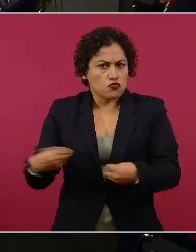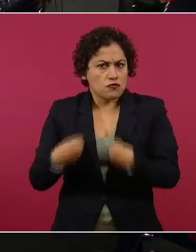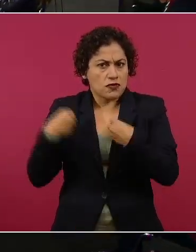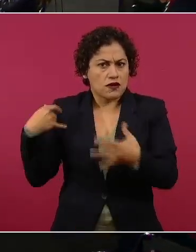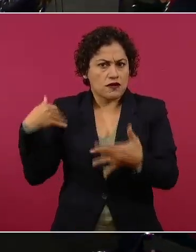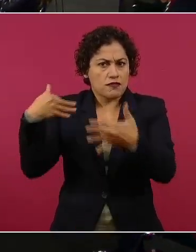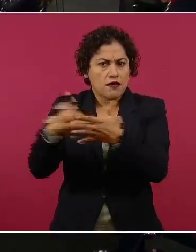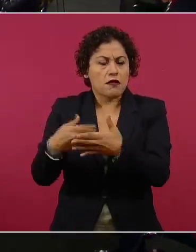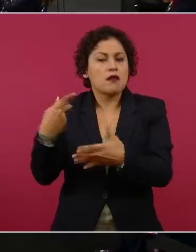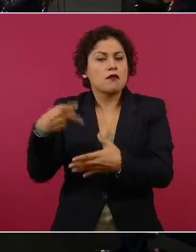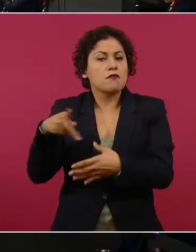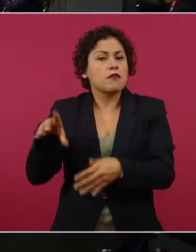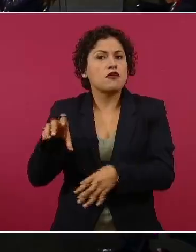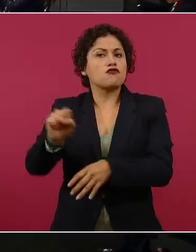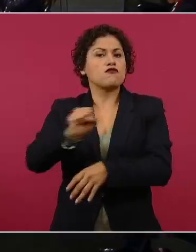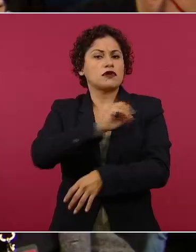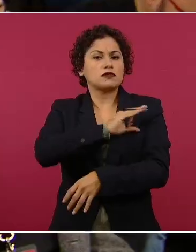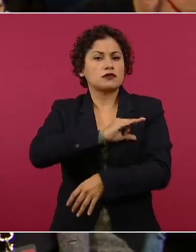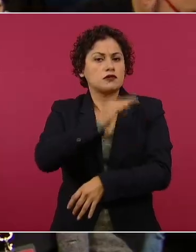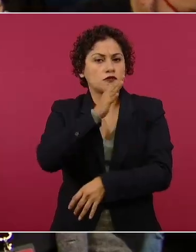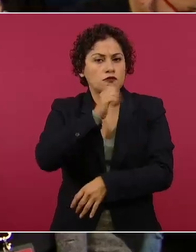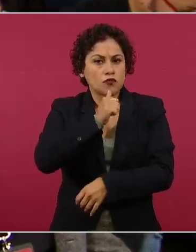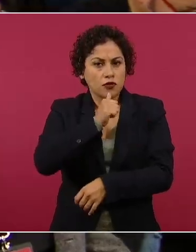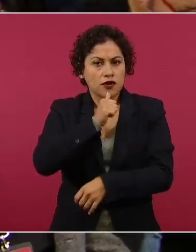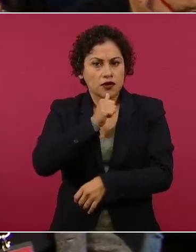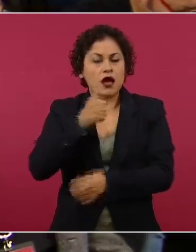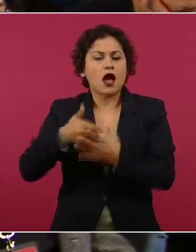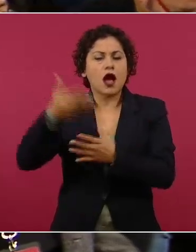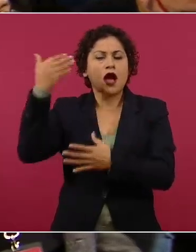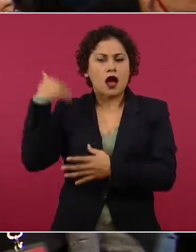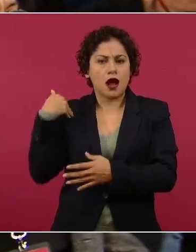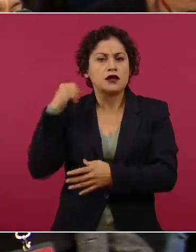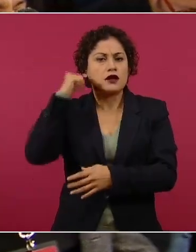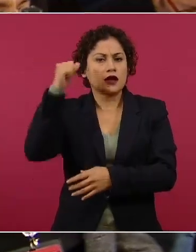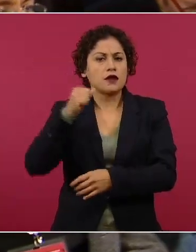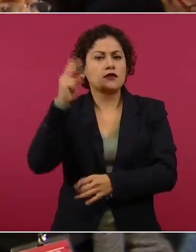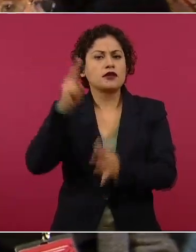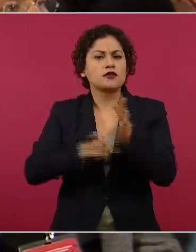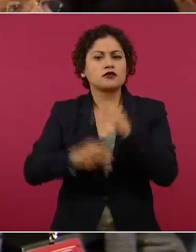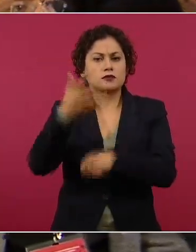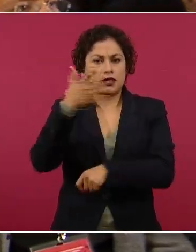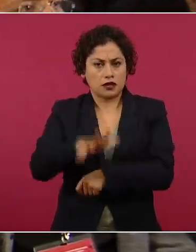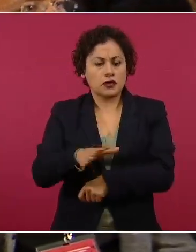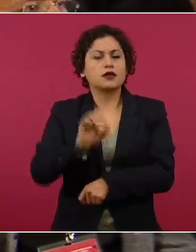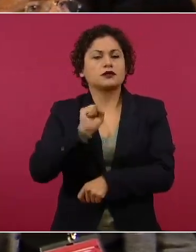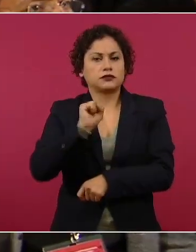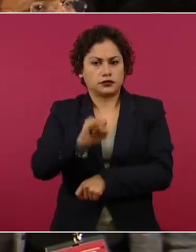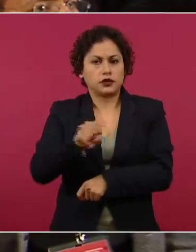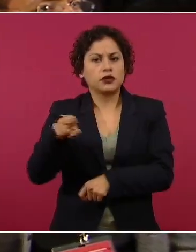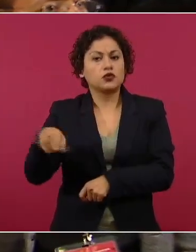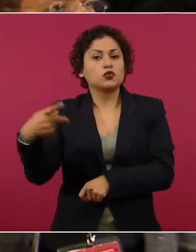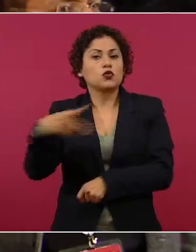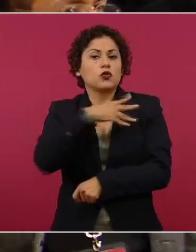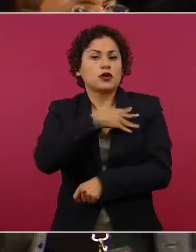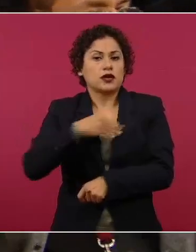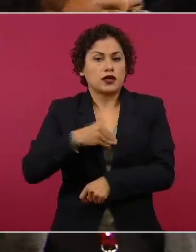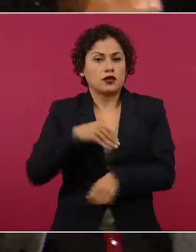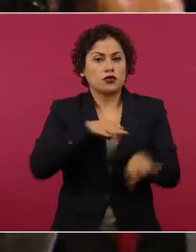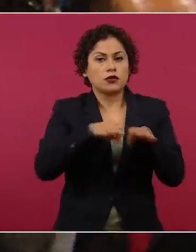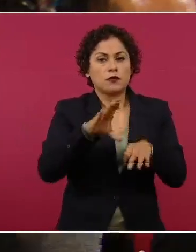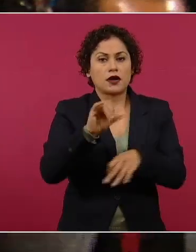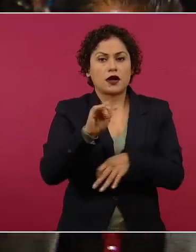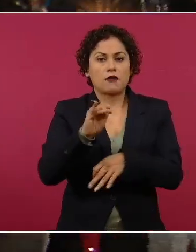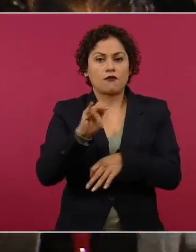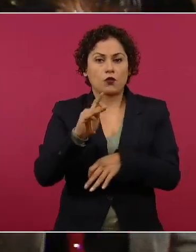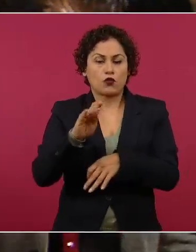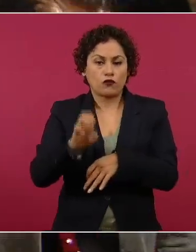pueden ser felices. Lo eran hasta el 24 de abril del 2010, en que su hijo Jorge, empleado federal de Capufe, fue secuestrado por un